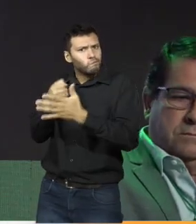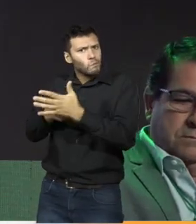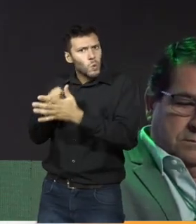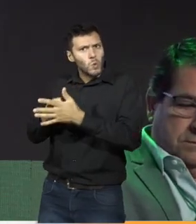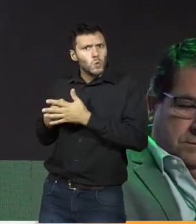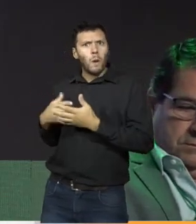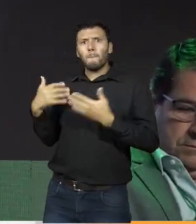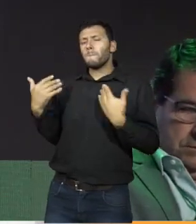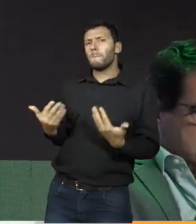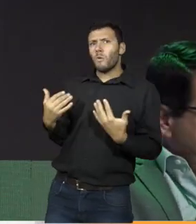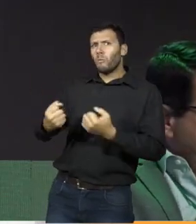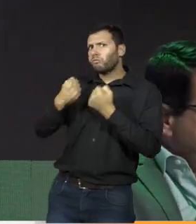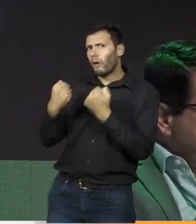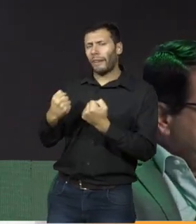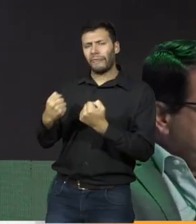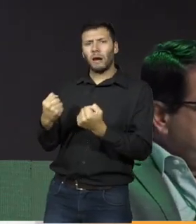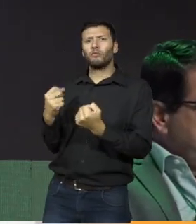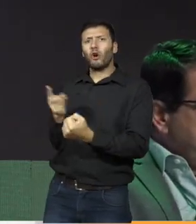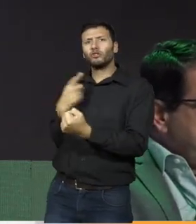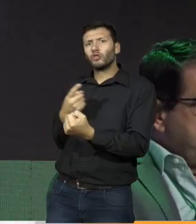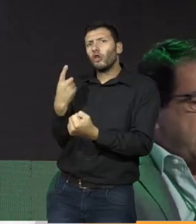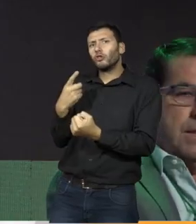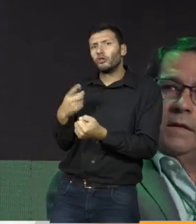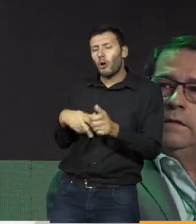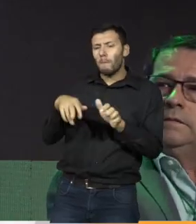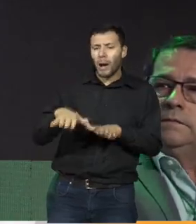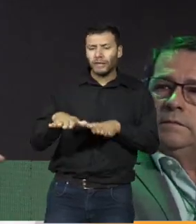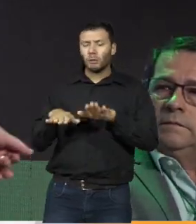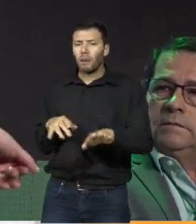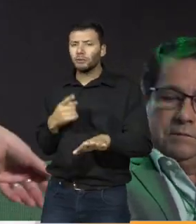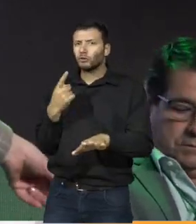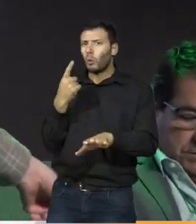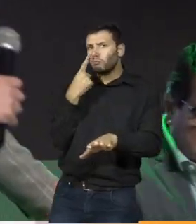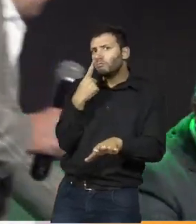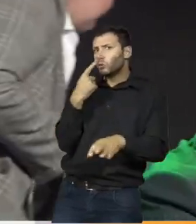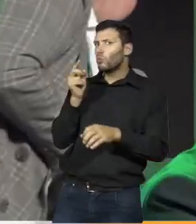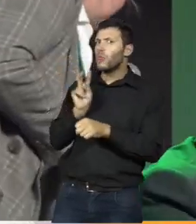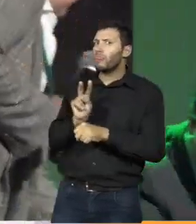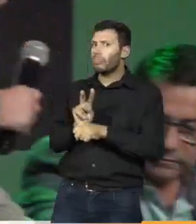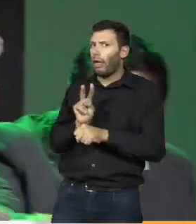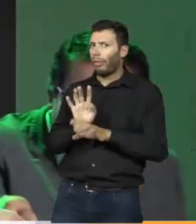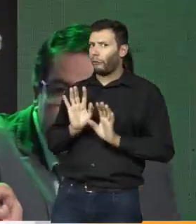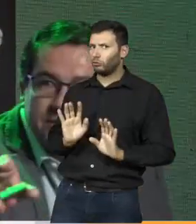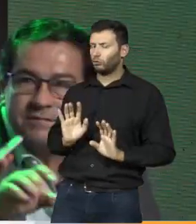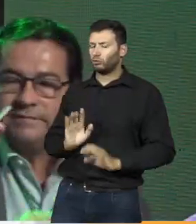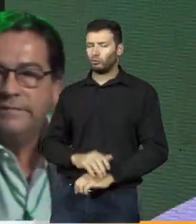fuertes. Entonces tenemos que ser muy cuidadosos en cada paso que damos. Este es el para pasarlo.